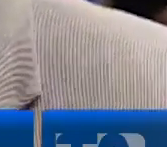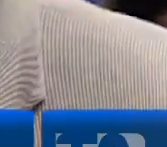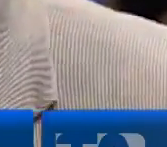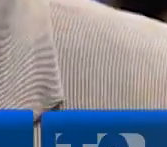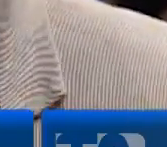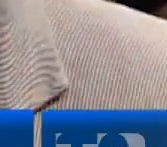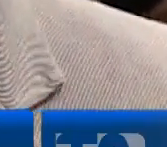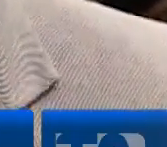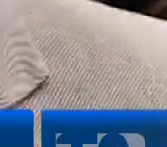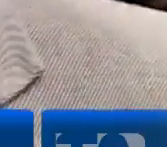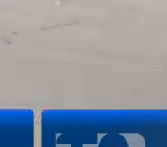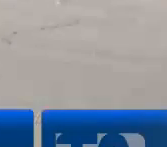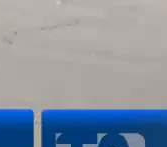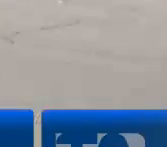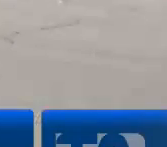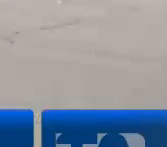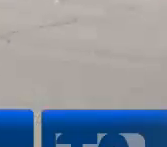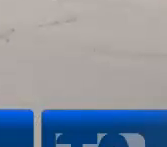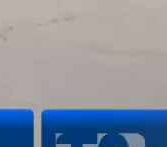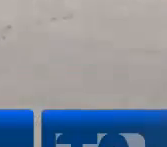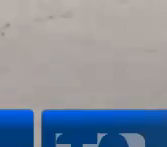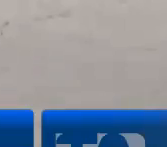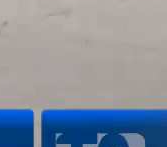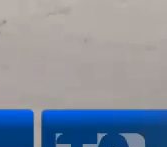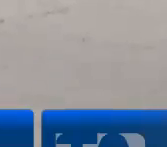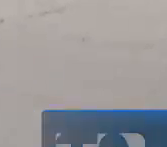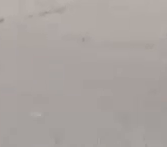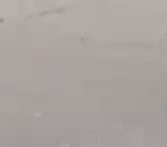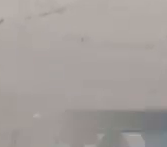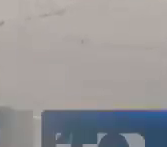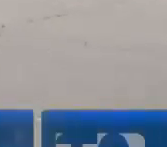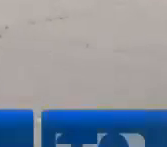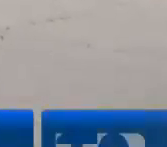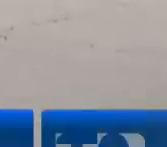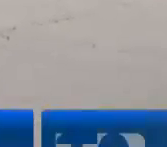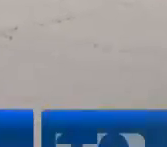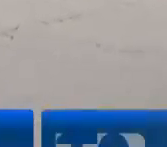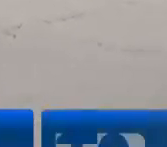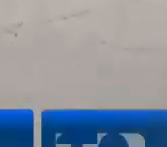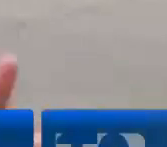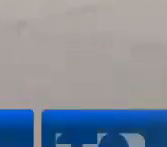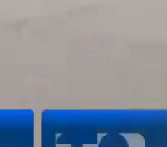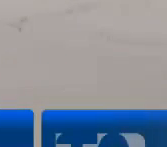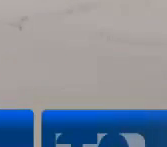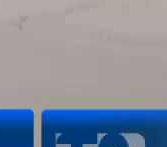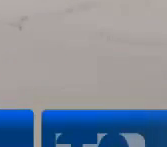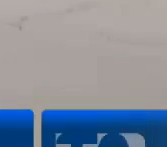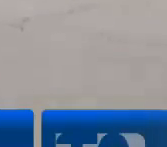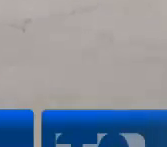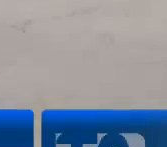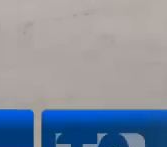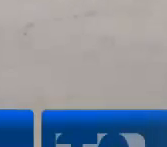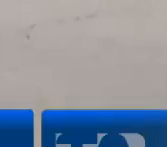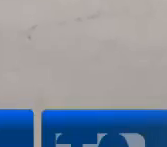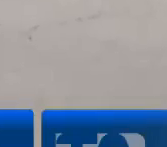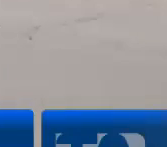derechos que son irrenunciables dentro de la vida. Y bueno, de nuevo el resultado en esta reunión entre empresarios y